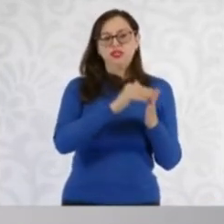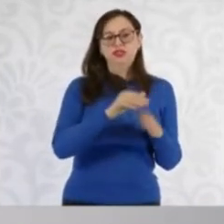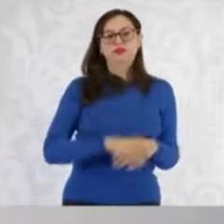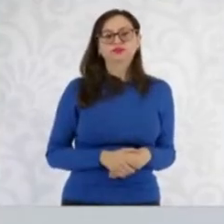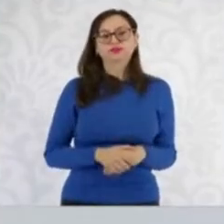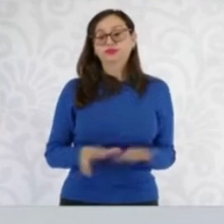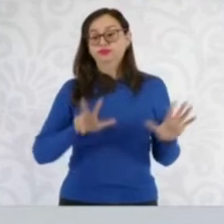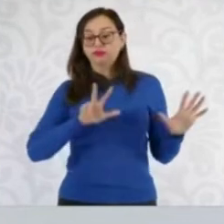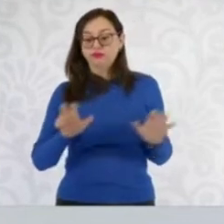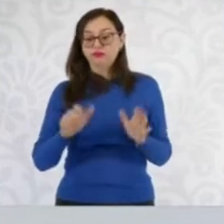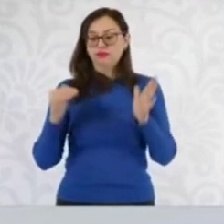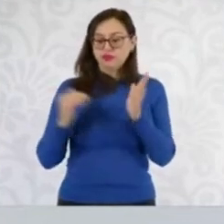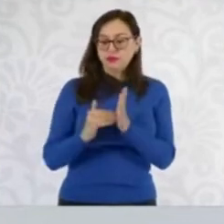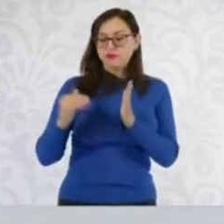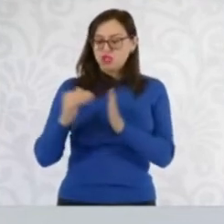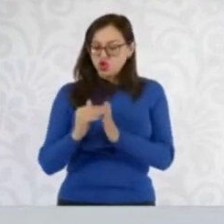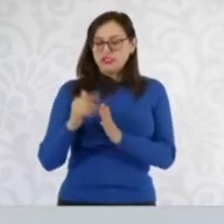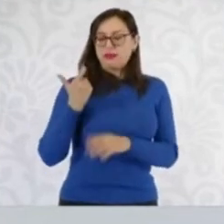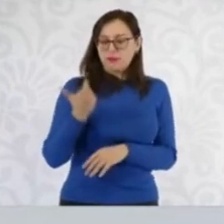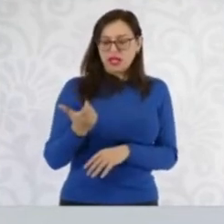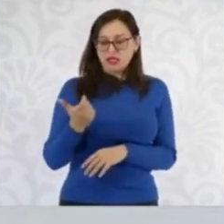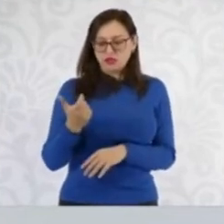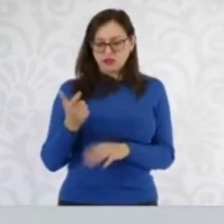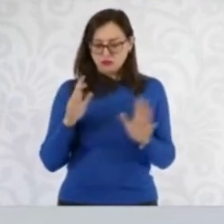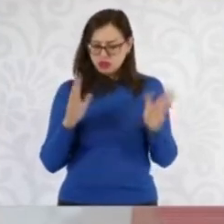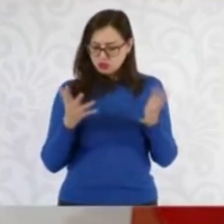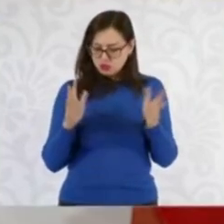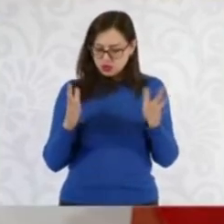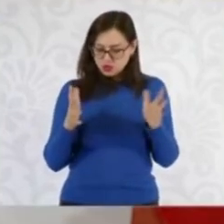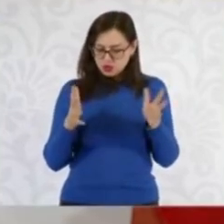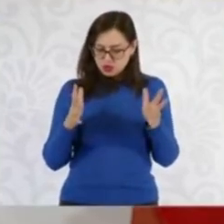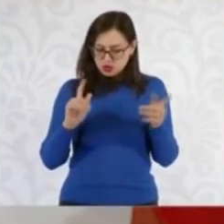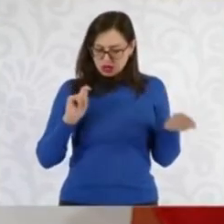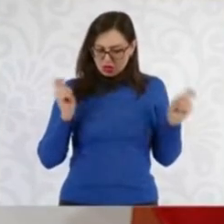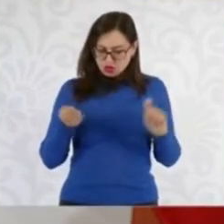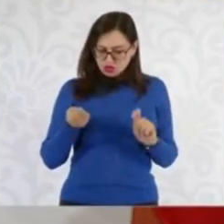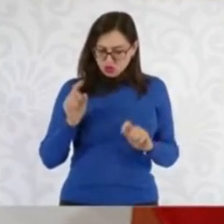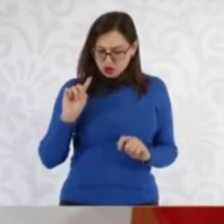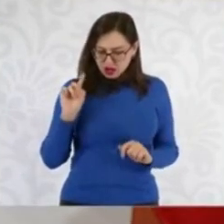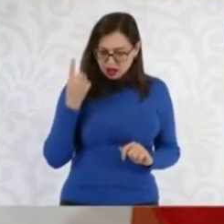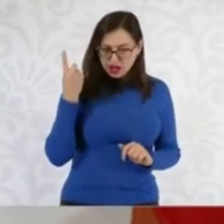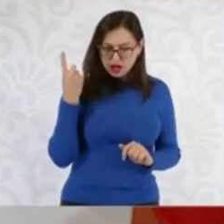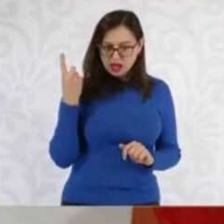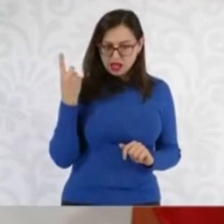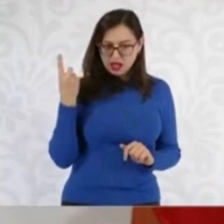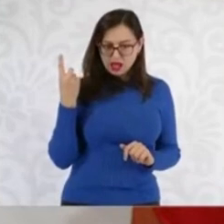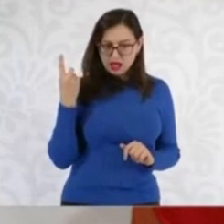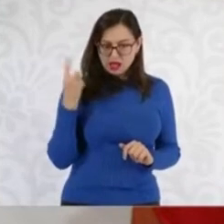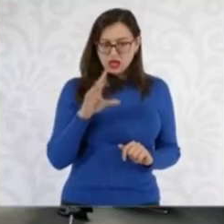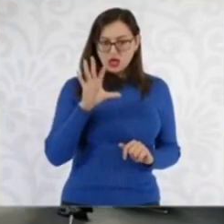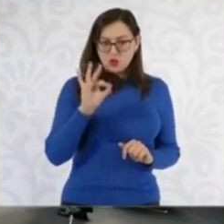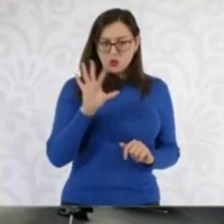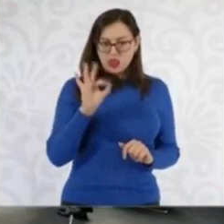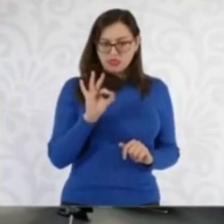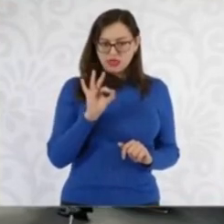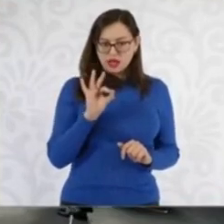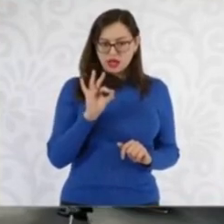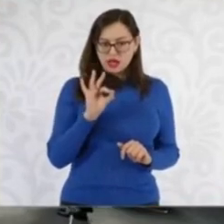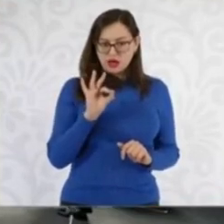800,000 millones de pesos son 40 en dólares, son 40,000.